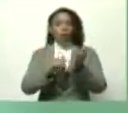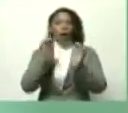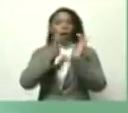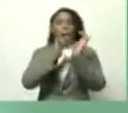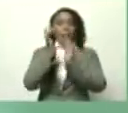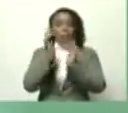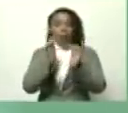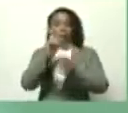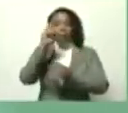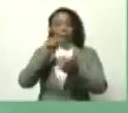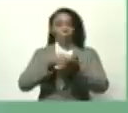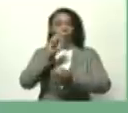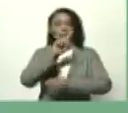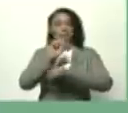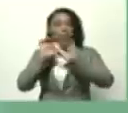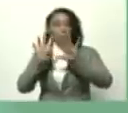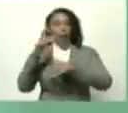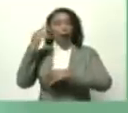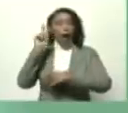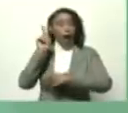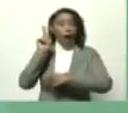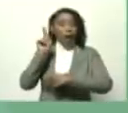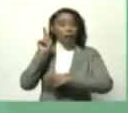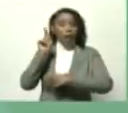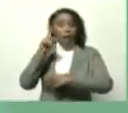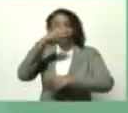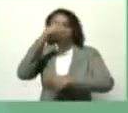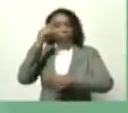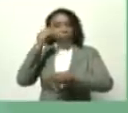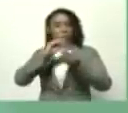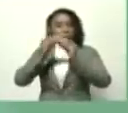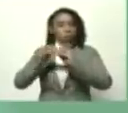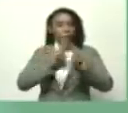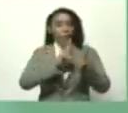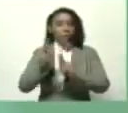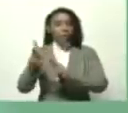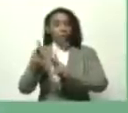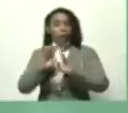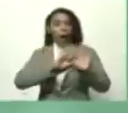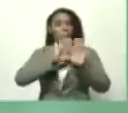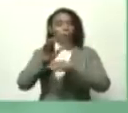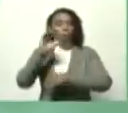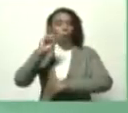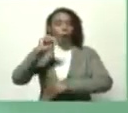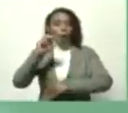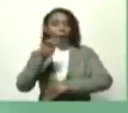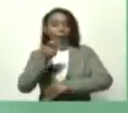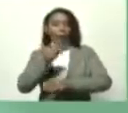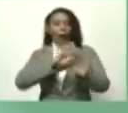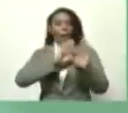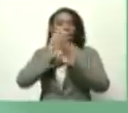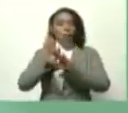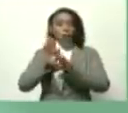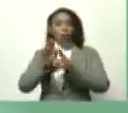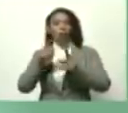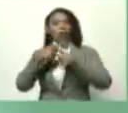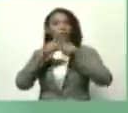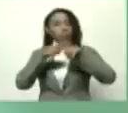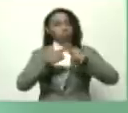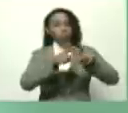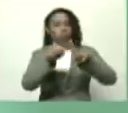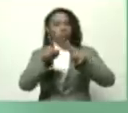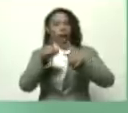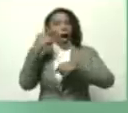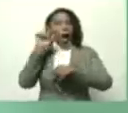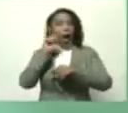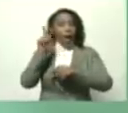del 2019, estaba prevista la operación con apoyos de ONG, con apoyos de multilaterales, estaba